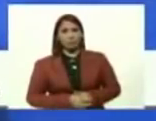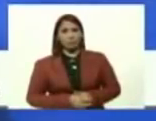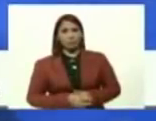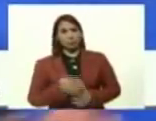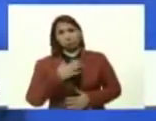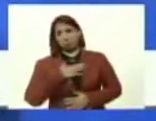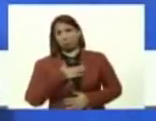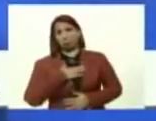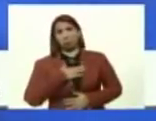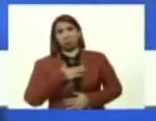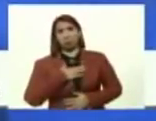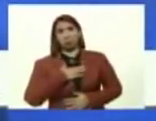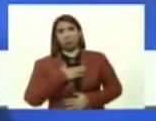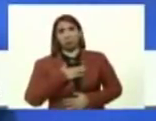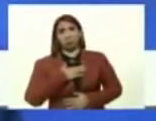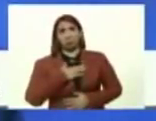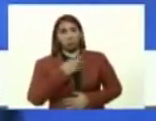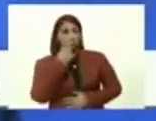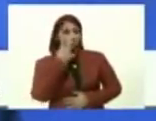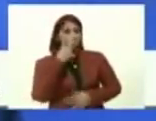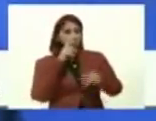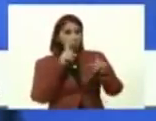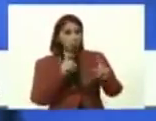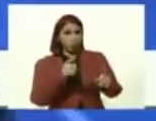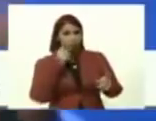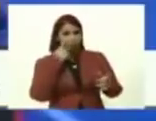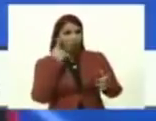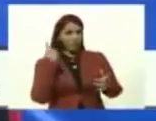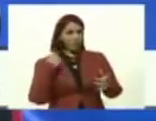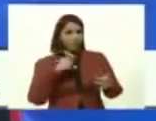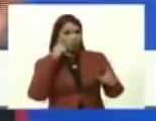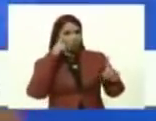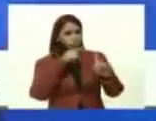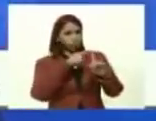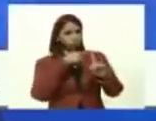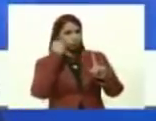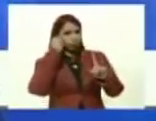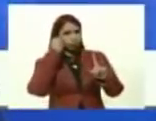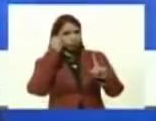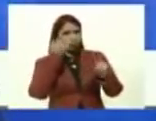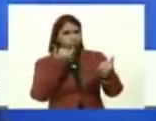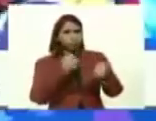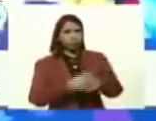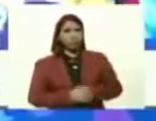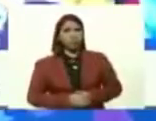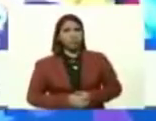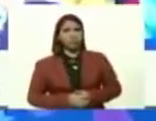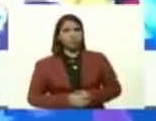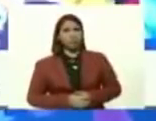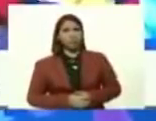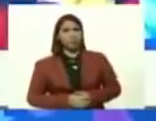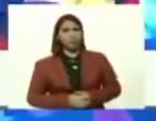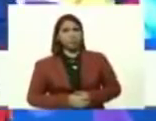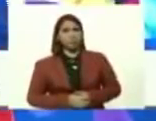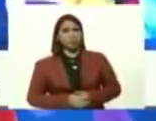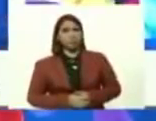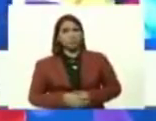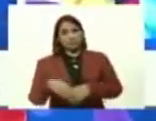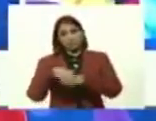yo iría en dos pruebas. Es lo que tengo previsto, es lo que tengo pensado. Es un secreto, perdona que se me haya